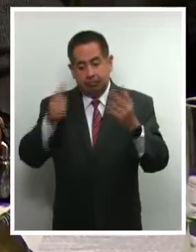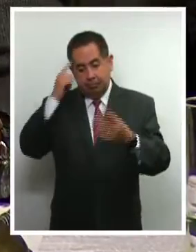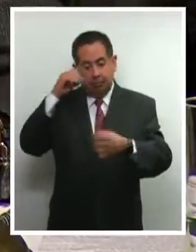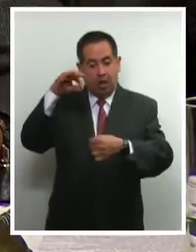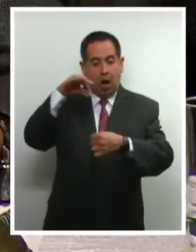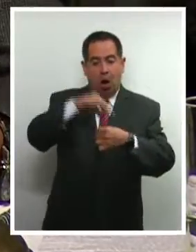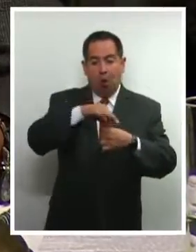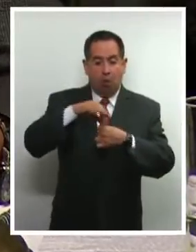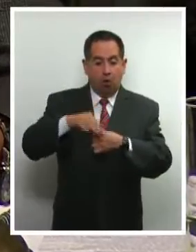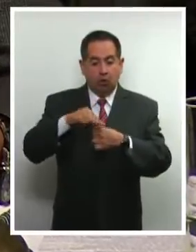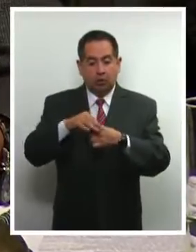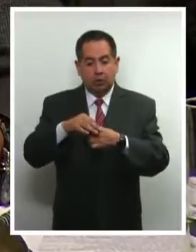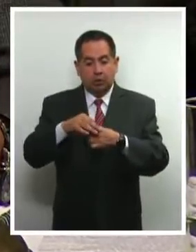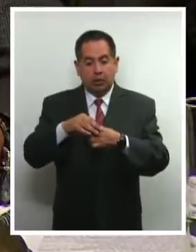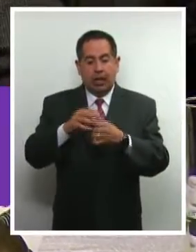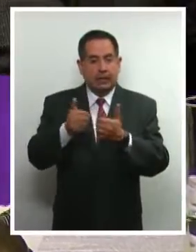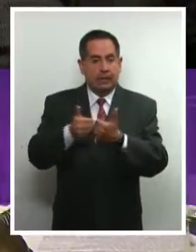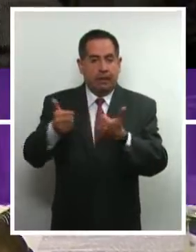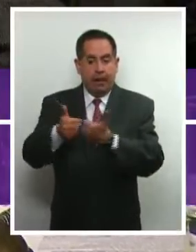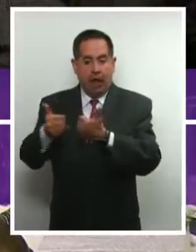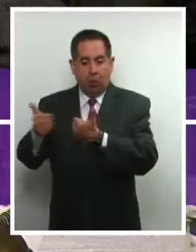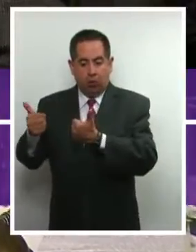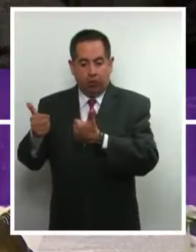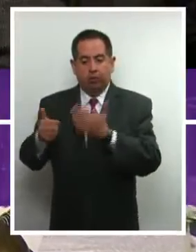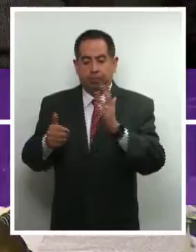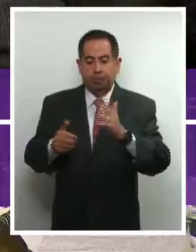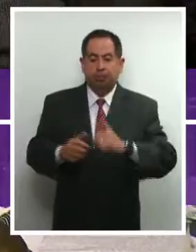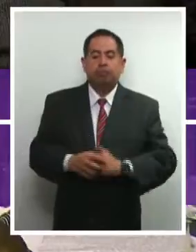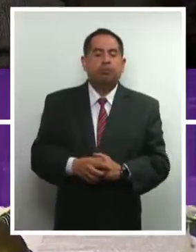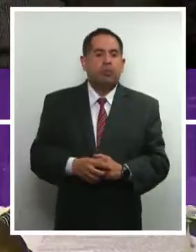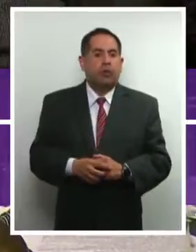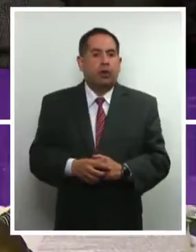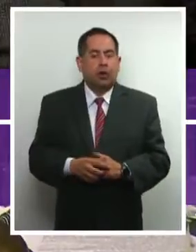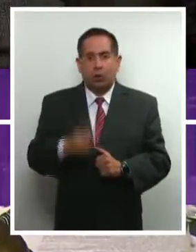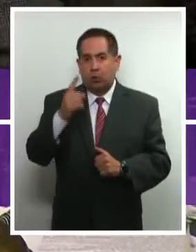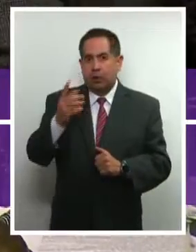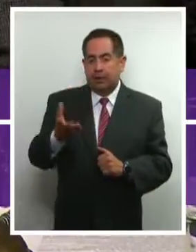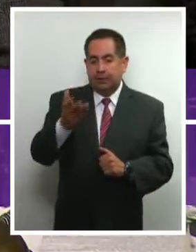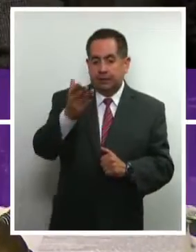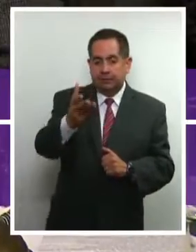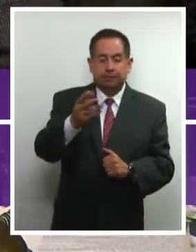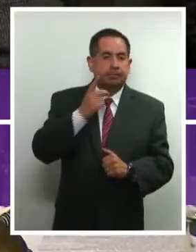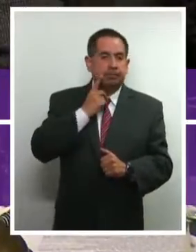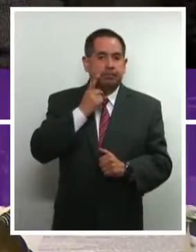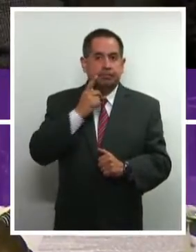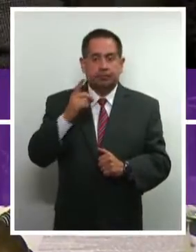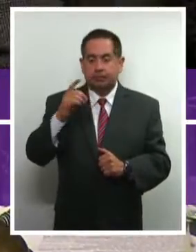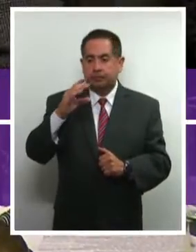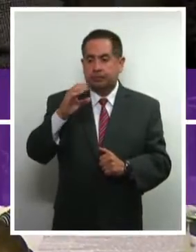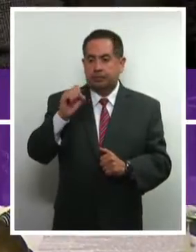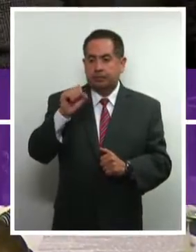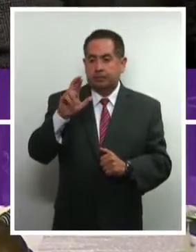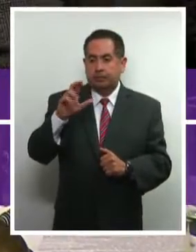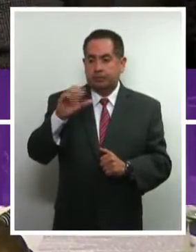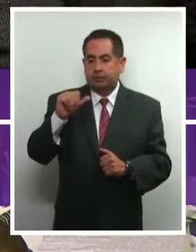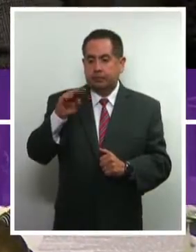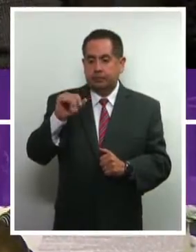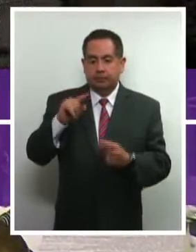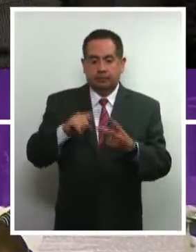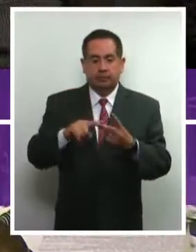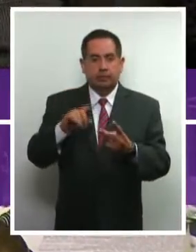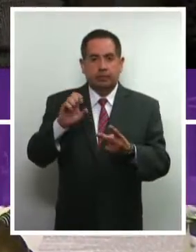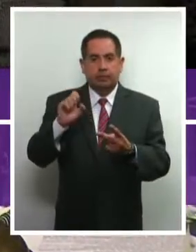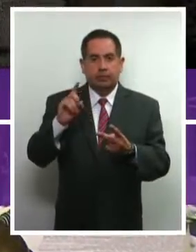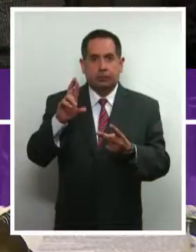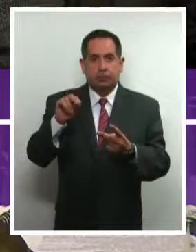votaciones por separado. Tenemos una solicitud del diputado César Camacho y del diputado Eduardo